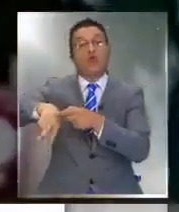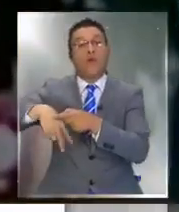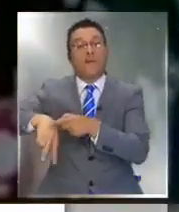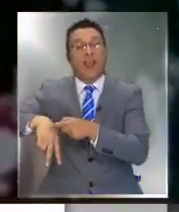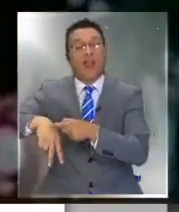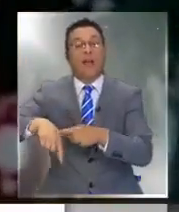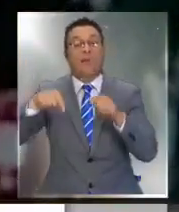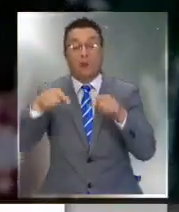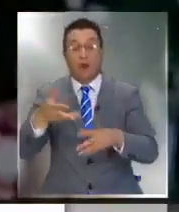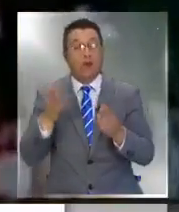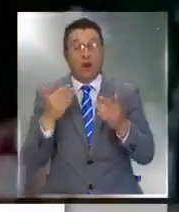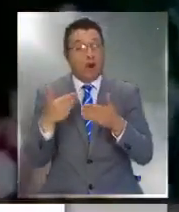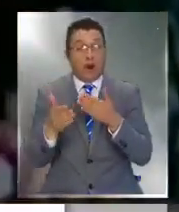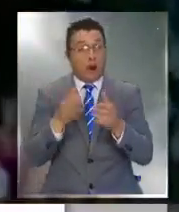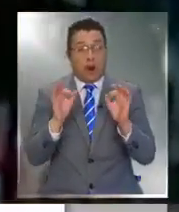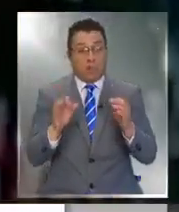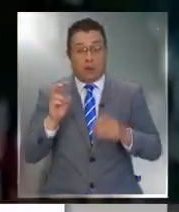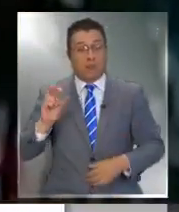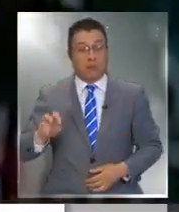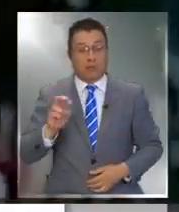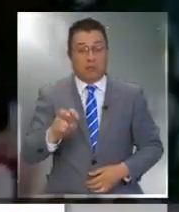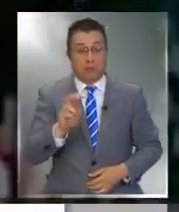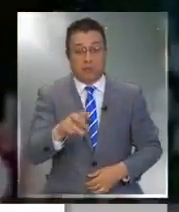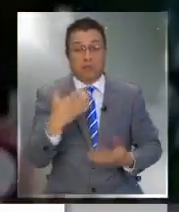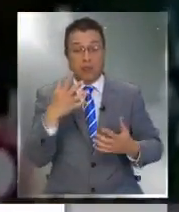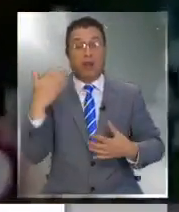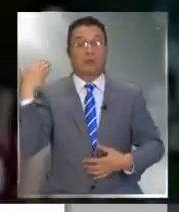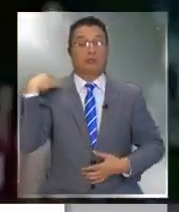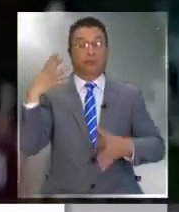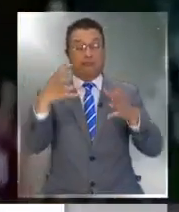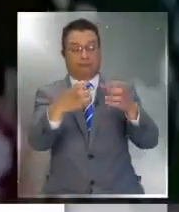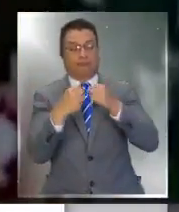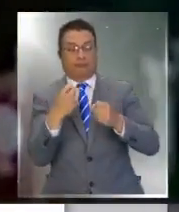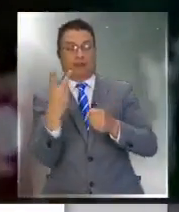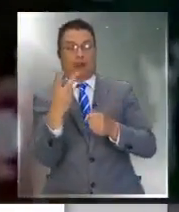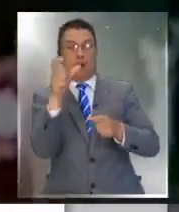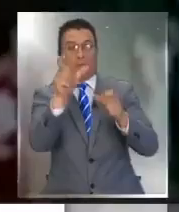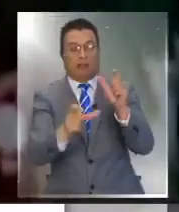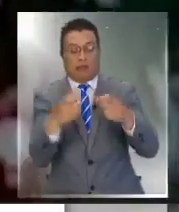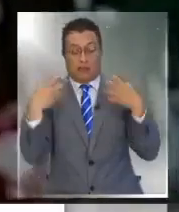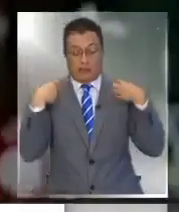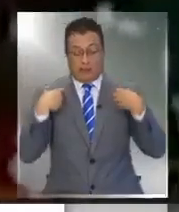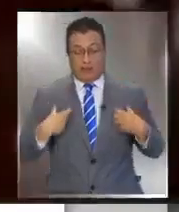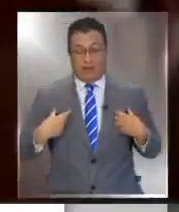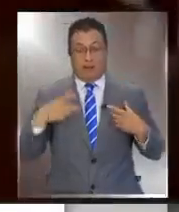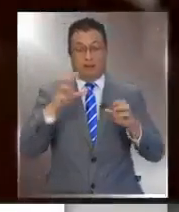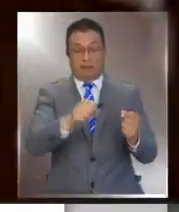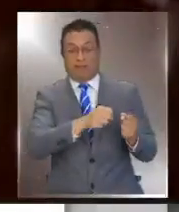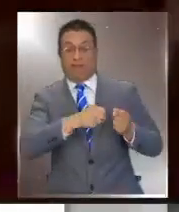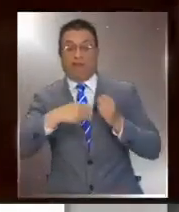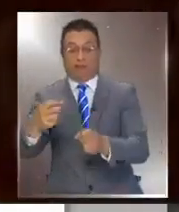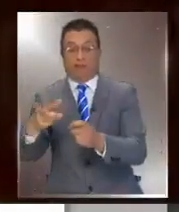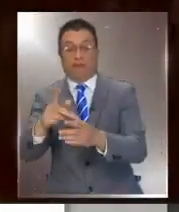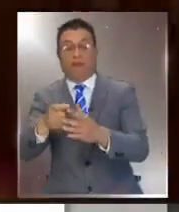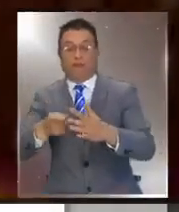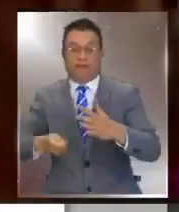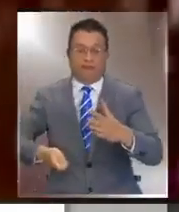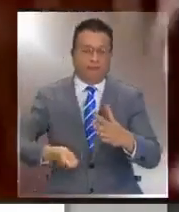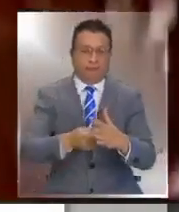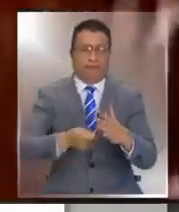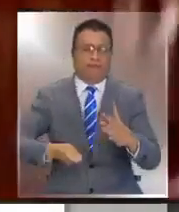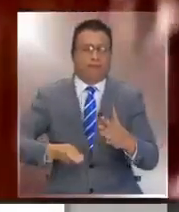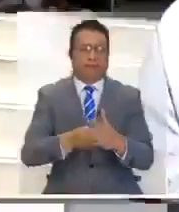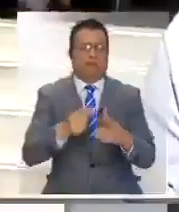normal para este hombre, hasta que de pronto fue tomado de la mochila por dos delincuentes. Aquí sería lanzado a la pared y apuñalado en